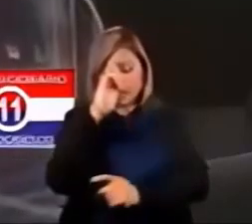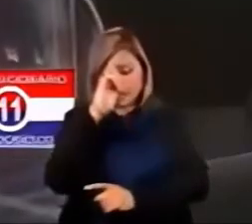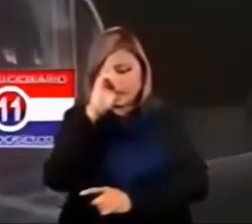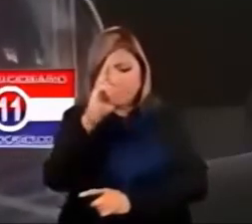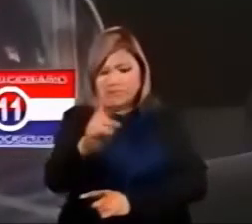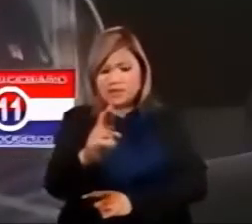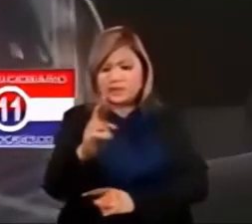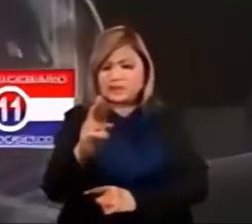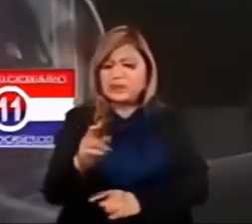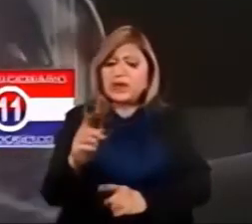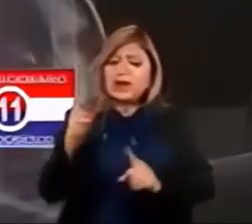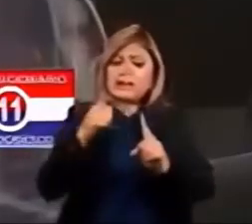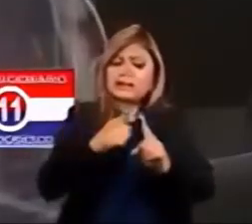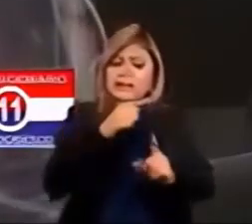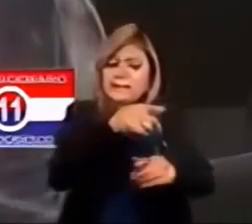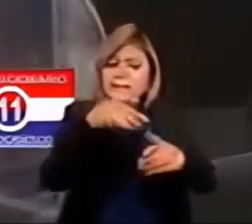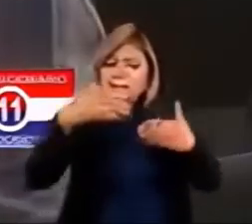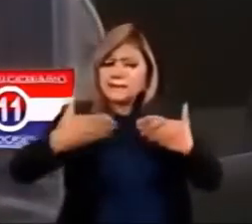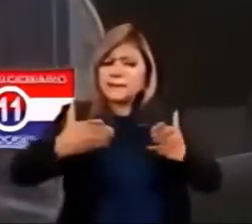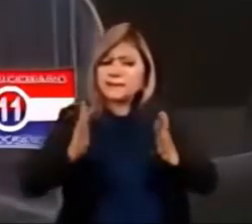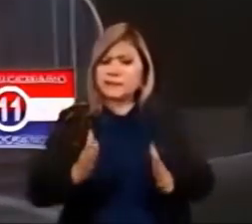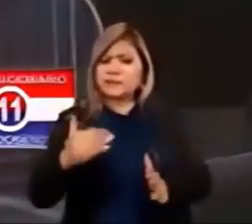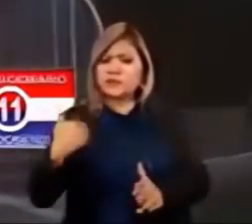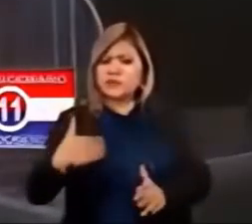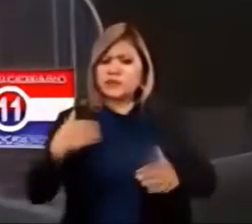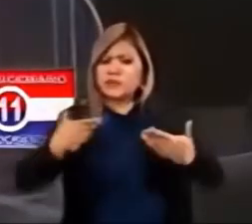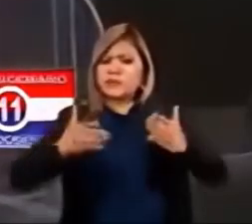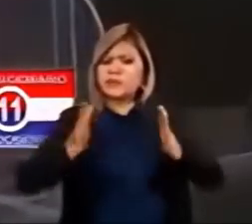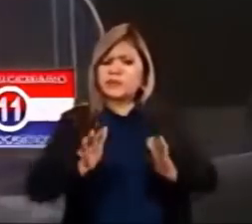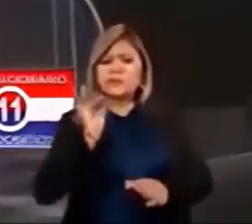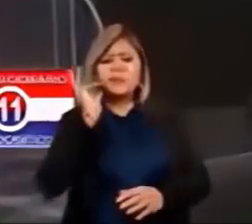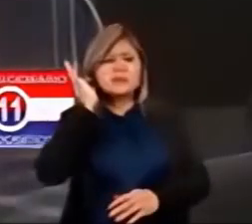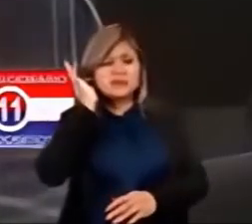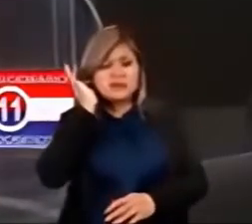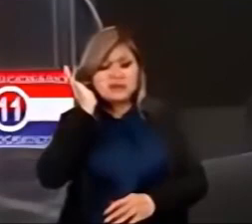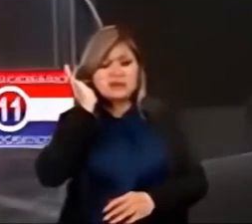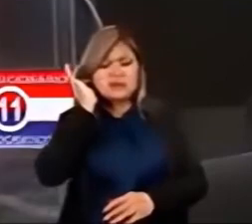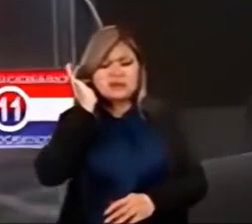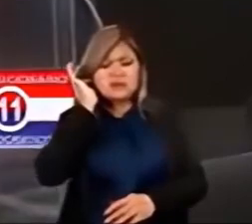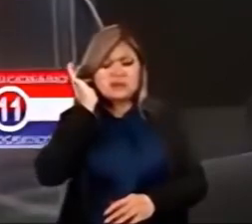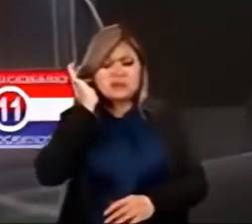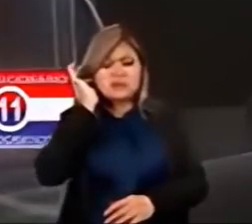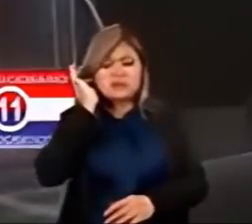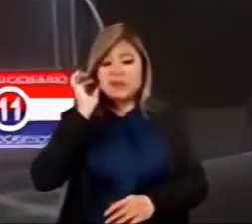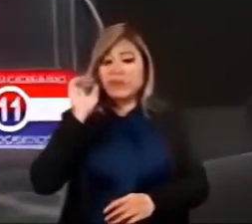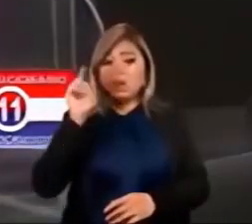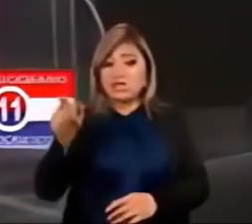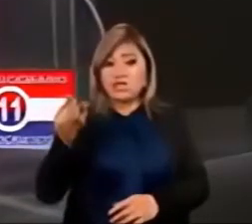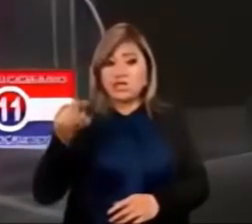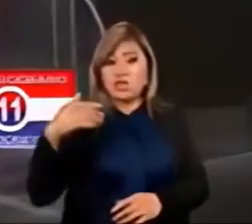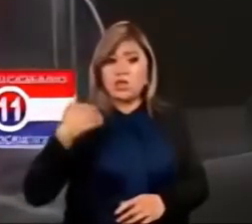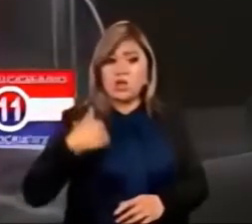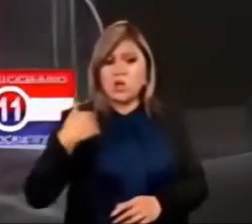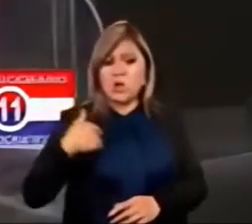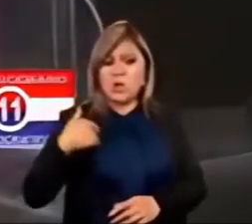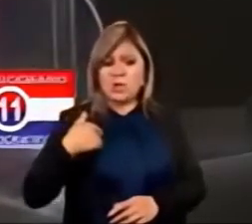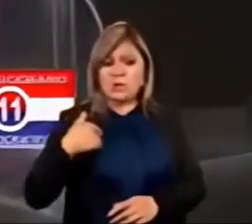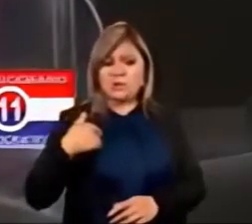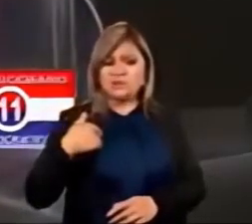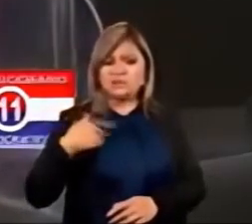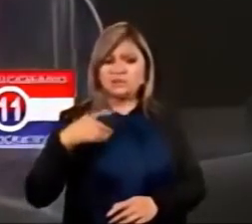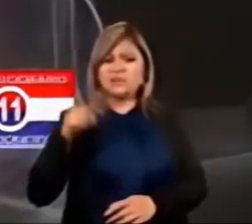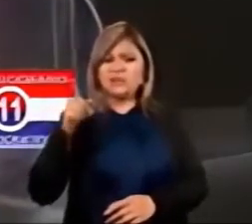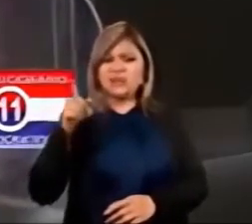Tengo ahí un señor Colina, terrorista, condenado por poner dos bombas, una